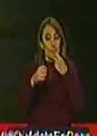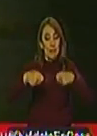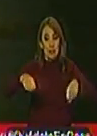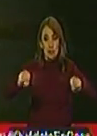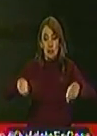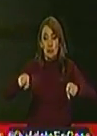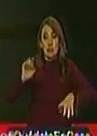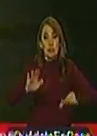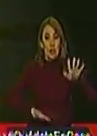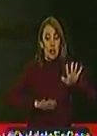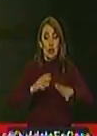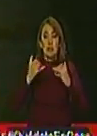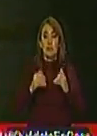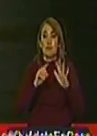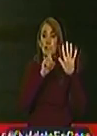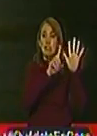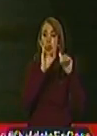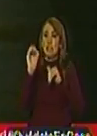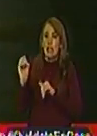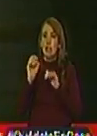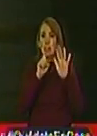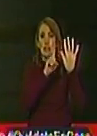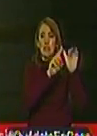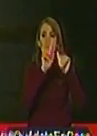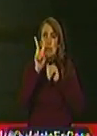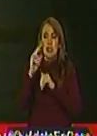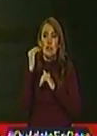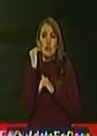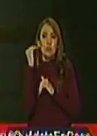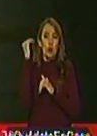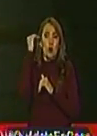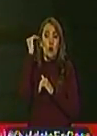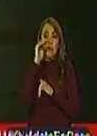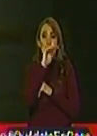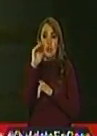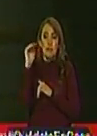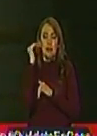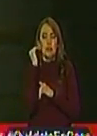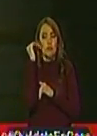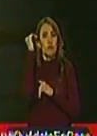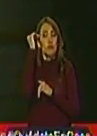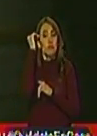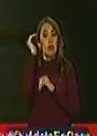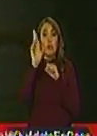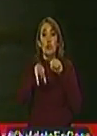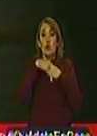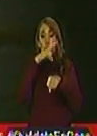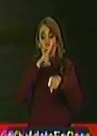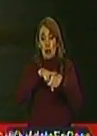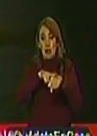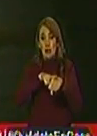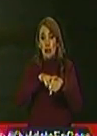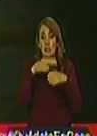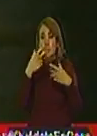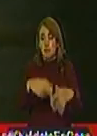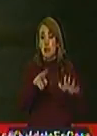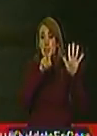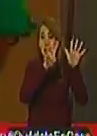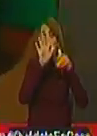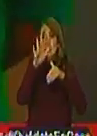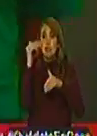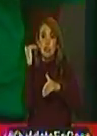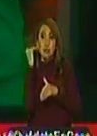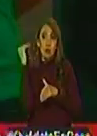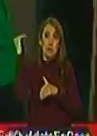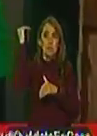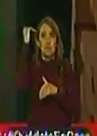pues se tienen actualmente 60, 62 decibeles y en un día normal de tránsito puede llegar a 75